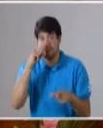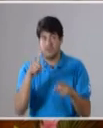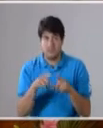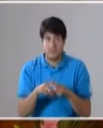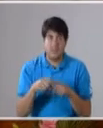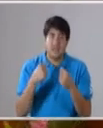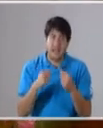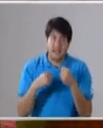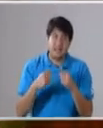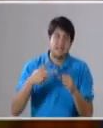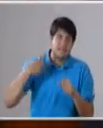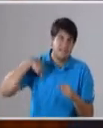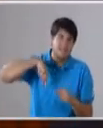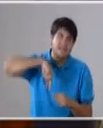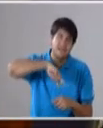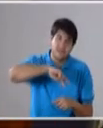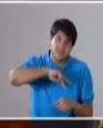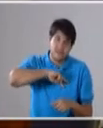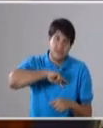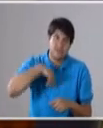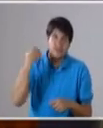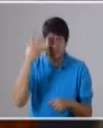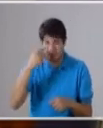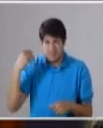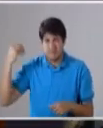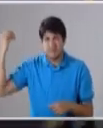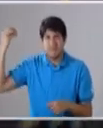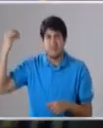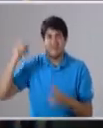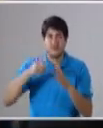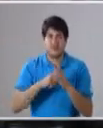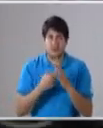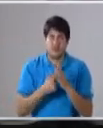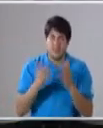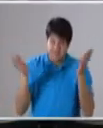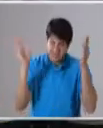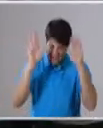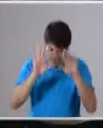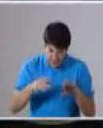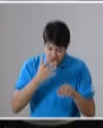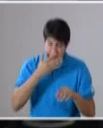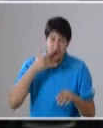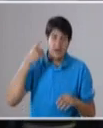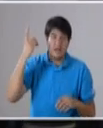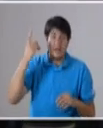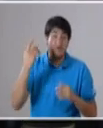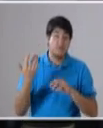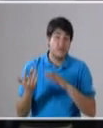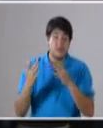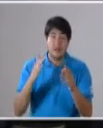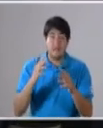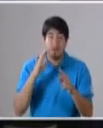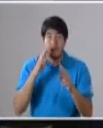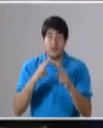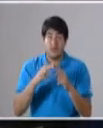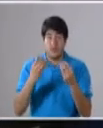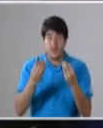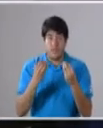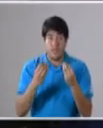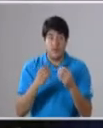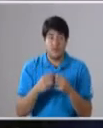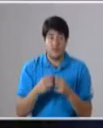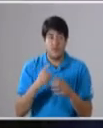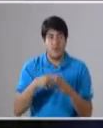uno, que el espíritu de uno empiece a adorar a Dios. Y tal vez sin conocer mucho el himno, cuando usted oyó la primera vez,